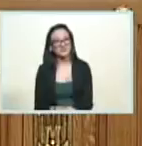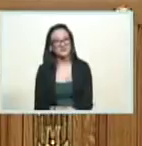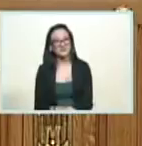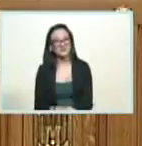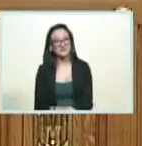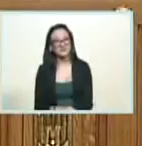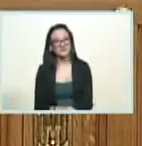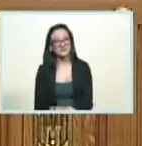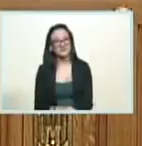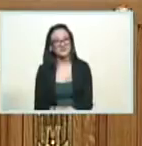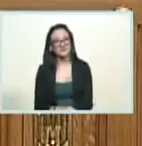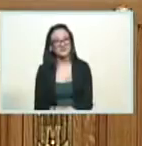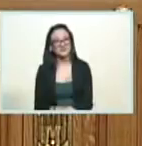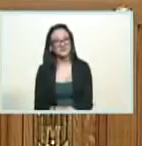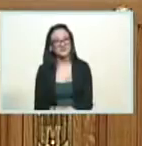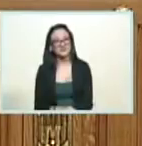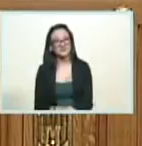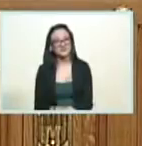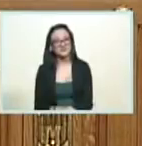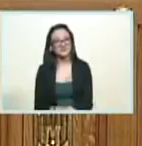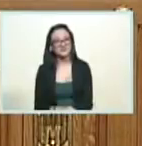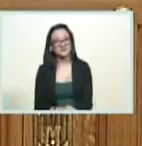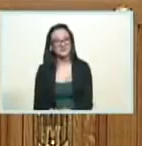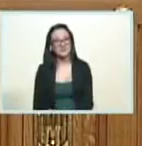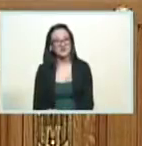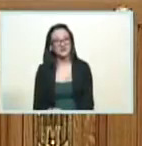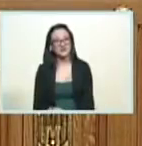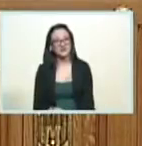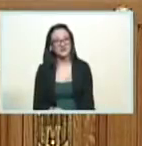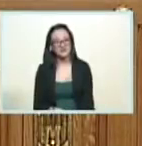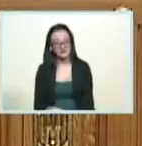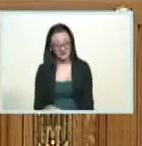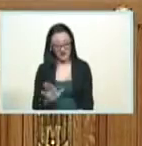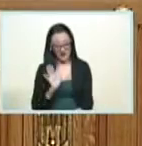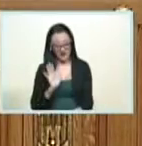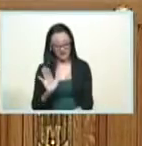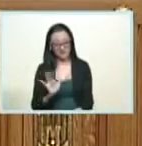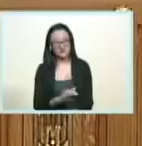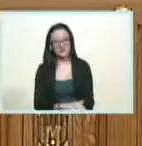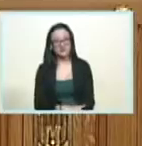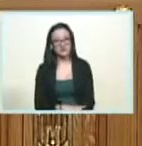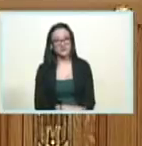Bueno, más allá del comentario, es así.